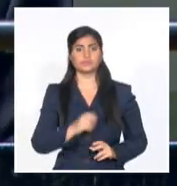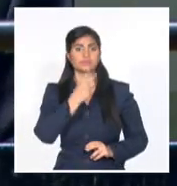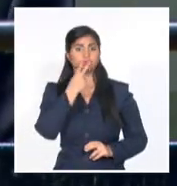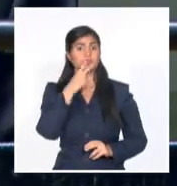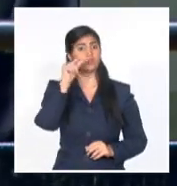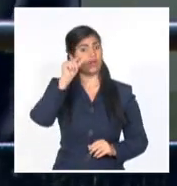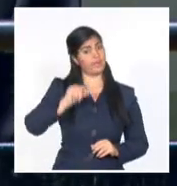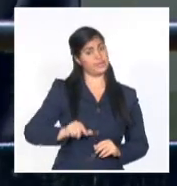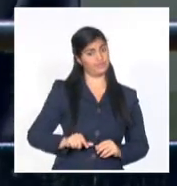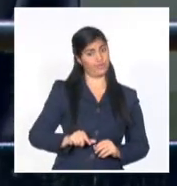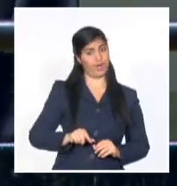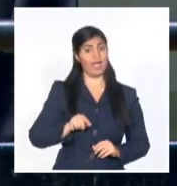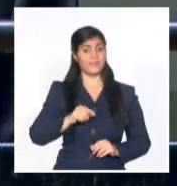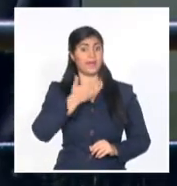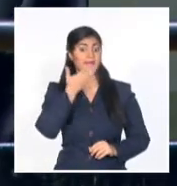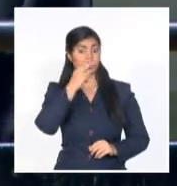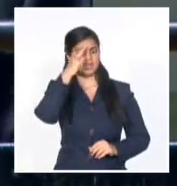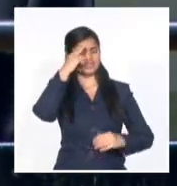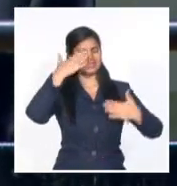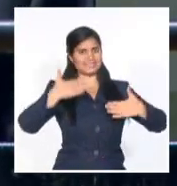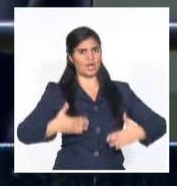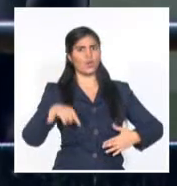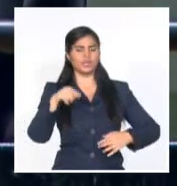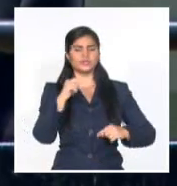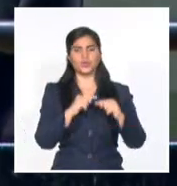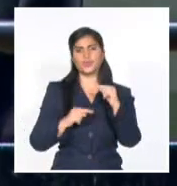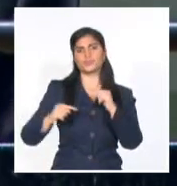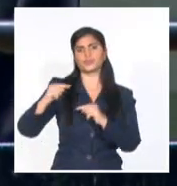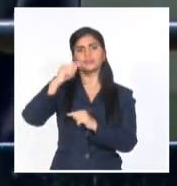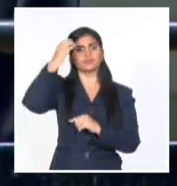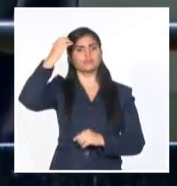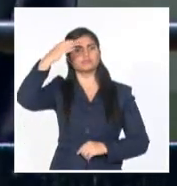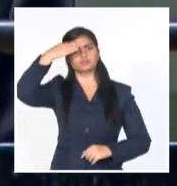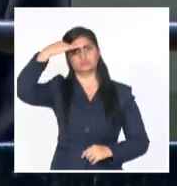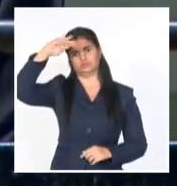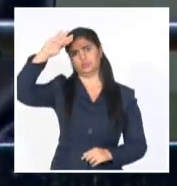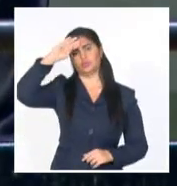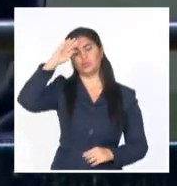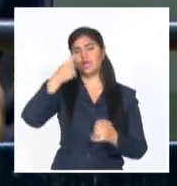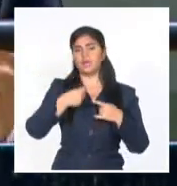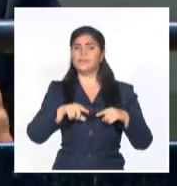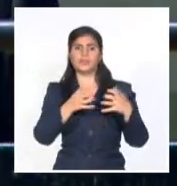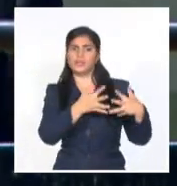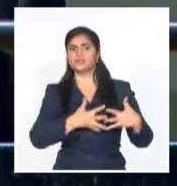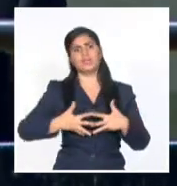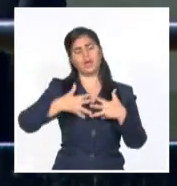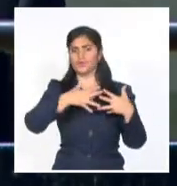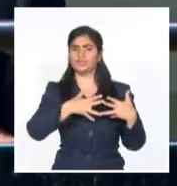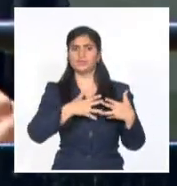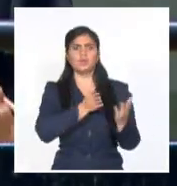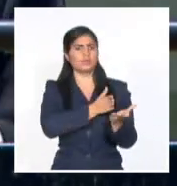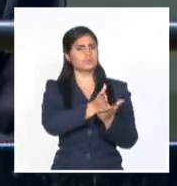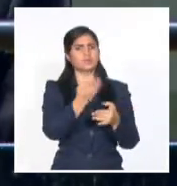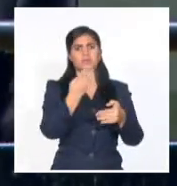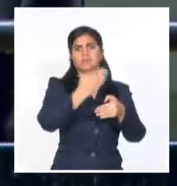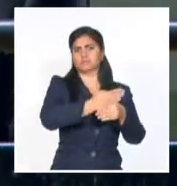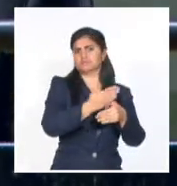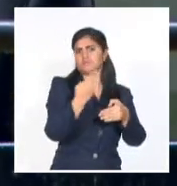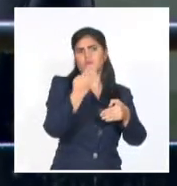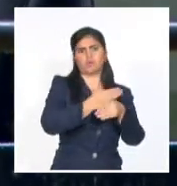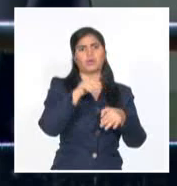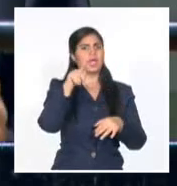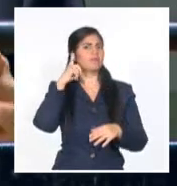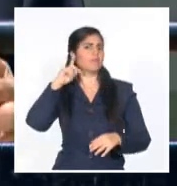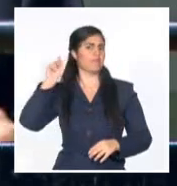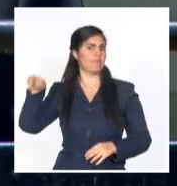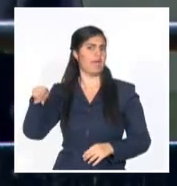la prioridad del gobierno cubano, es innegable y doloroso el impacto del bloqueo en la calidad de